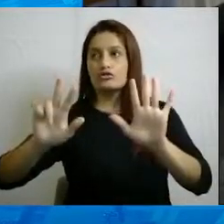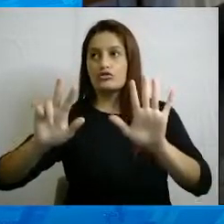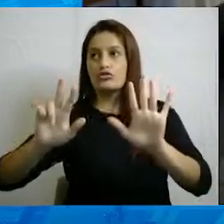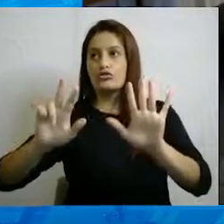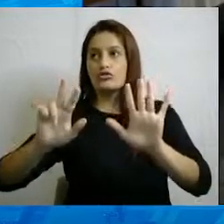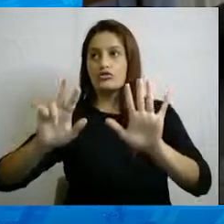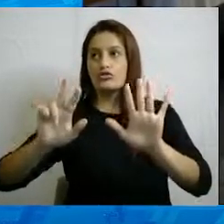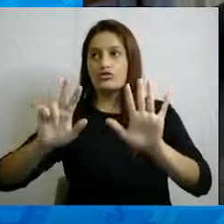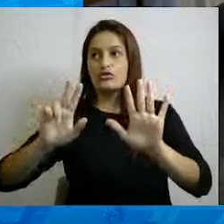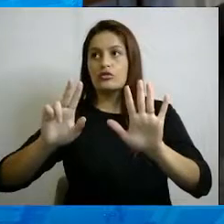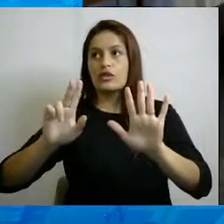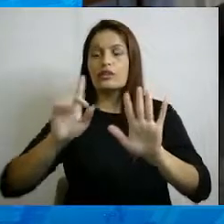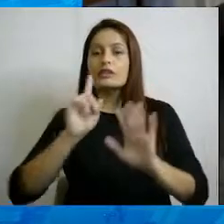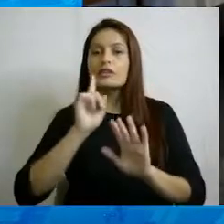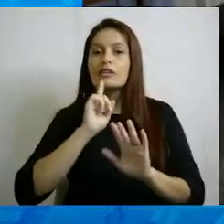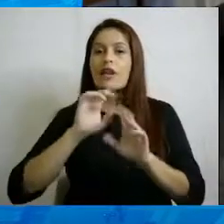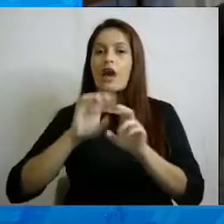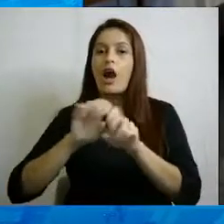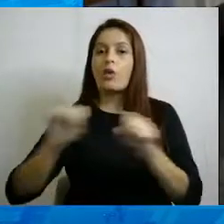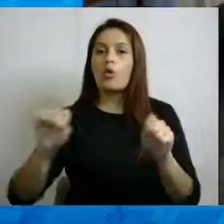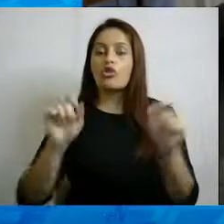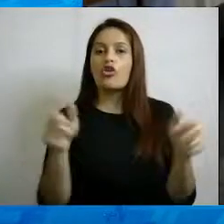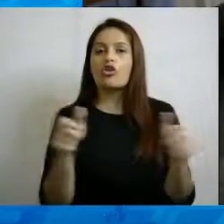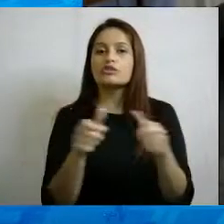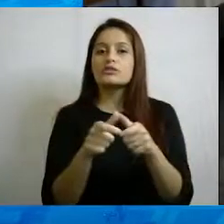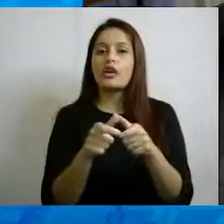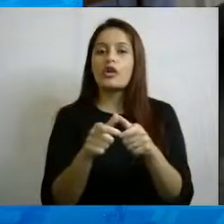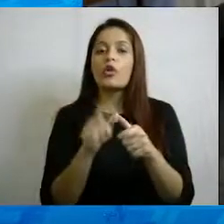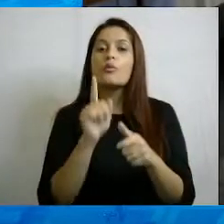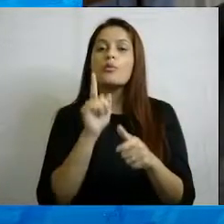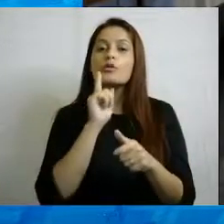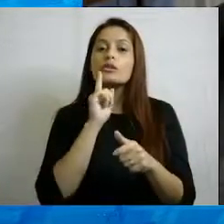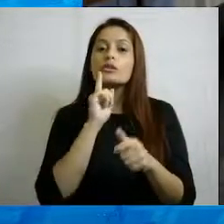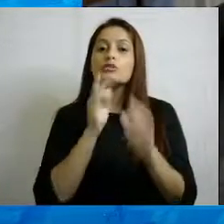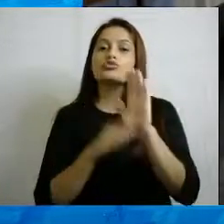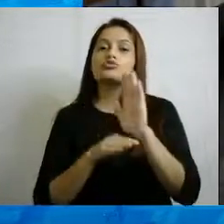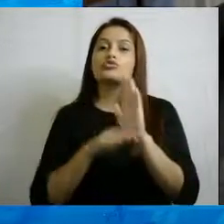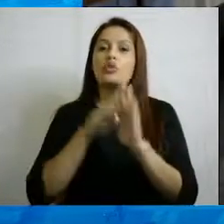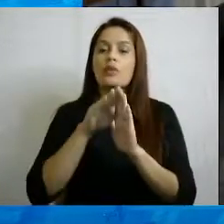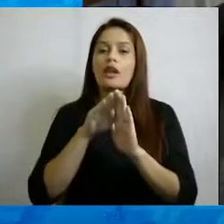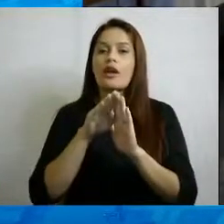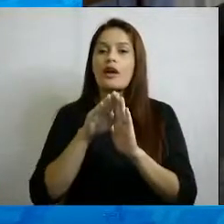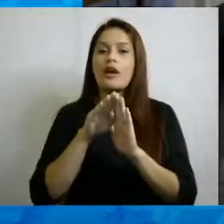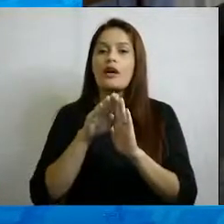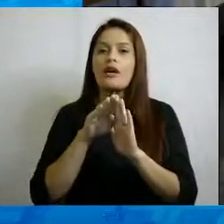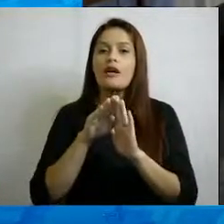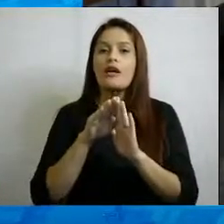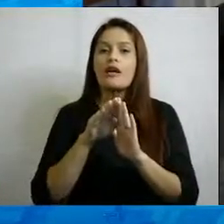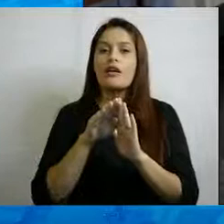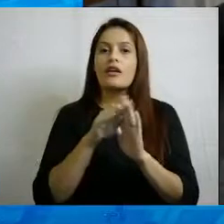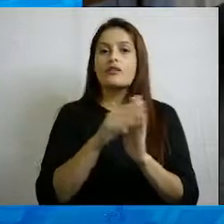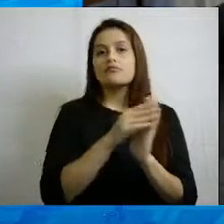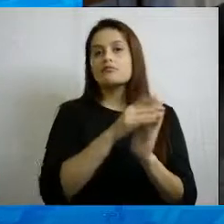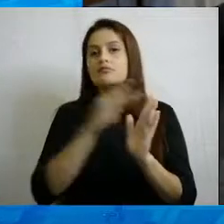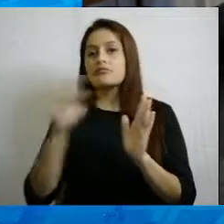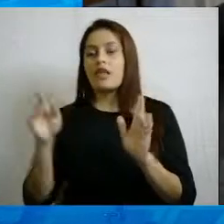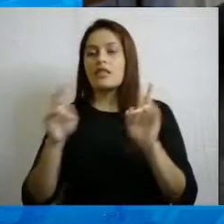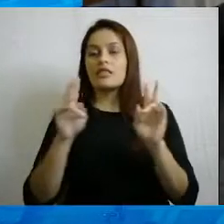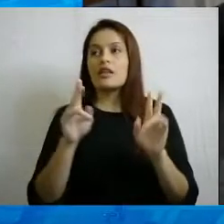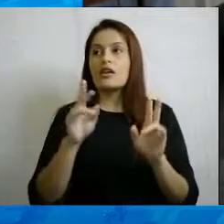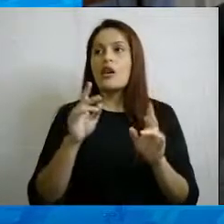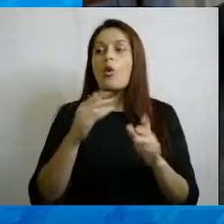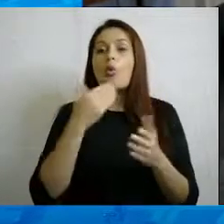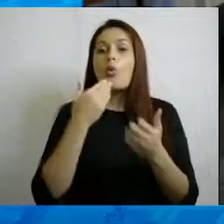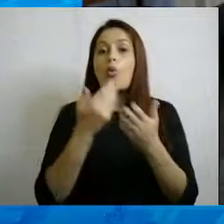1998, cuenta con acuerdo de consejo por corresponder a superar el periodo alcaldicio. Por lo tanto, las veces que